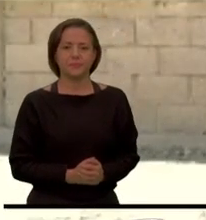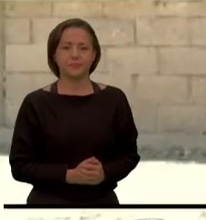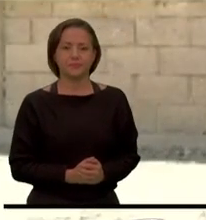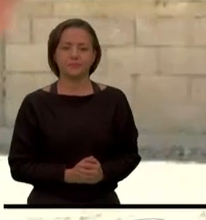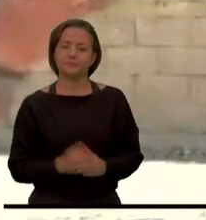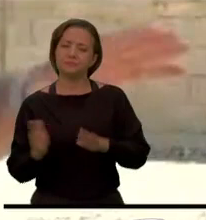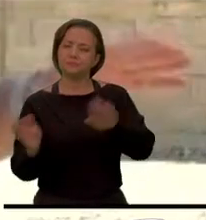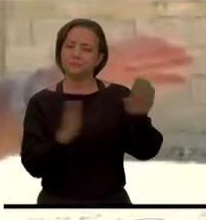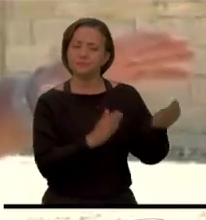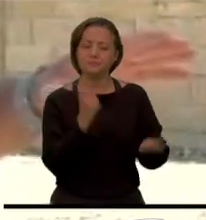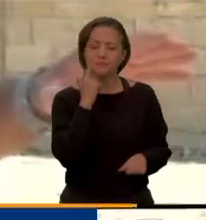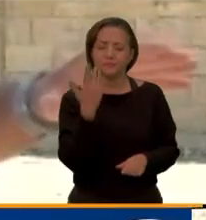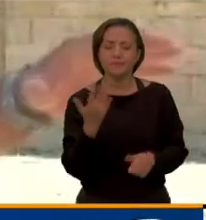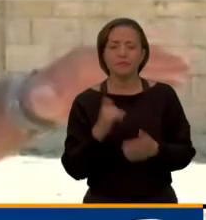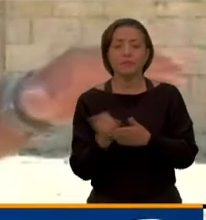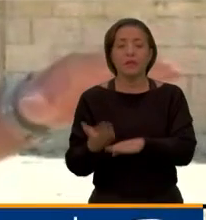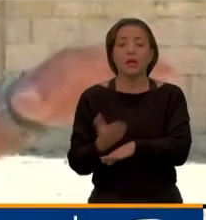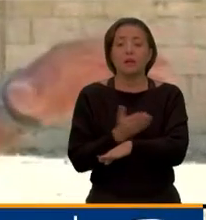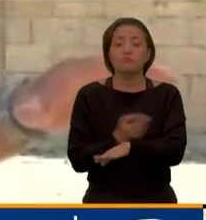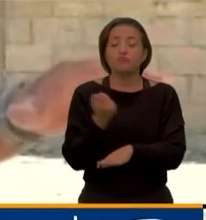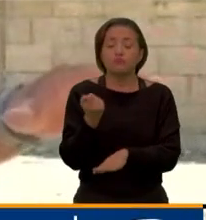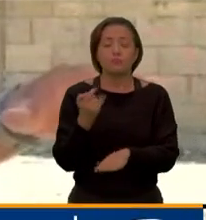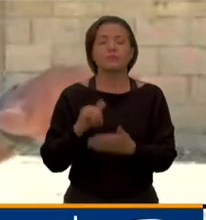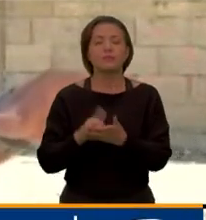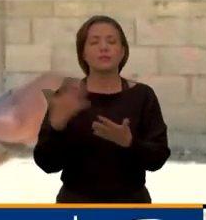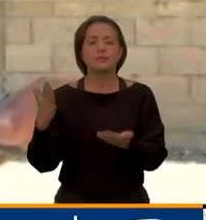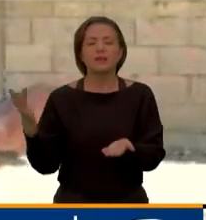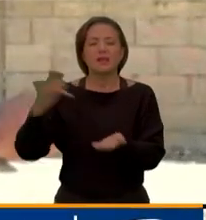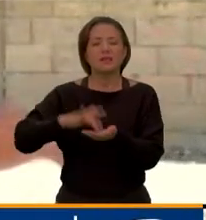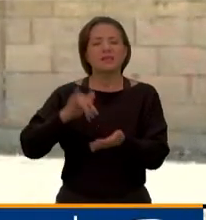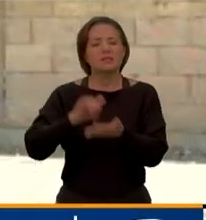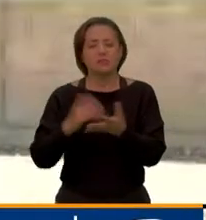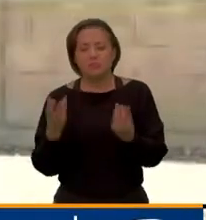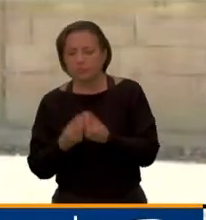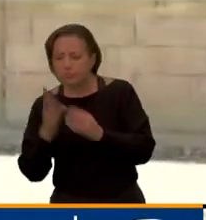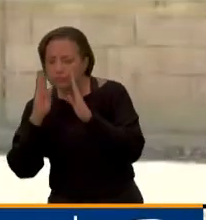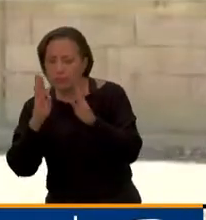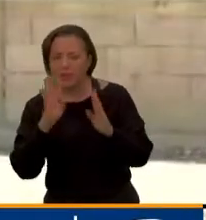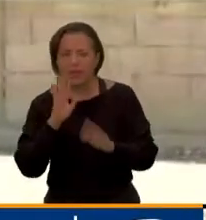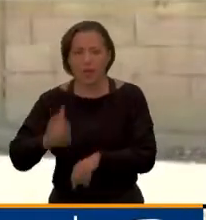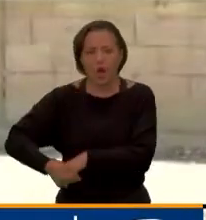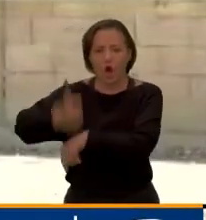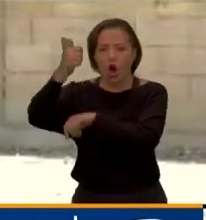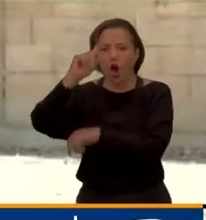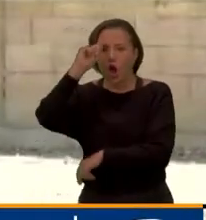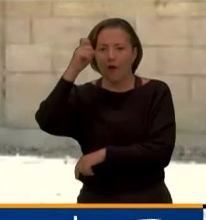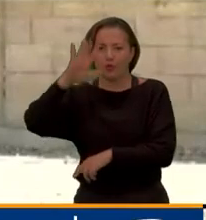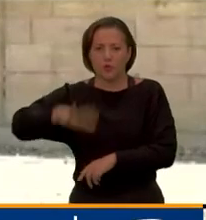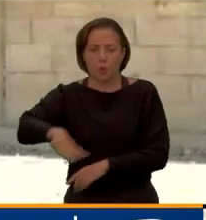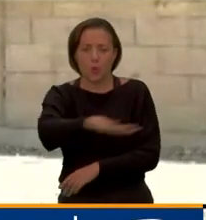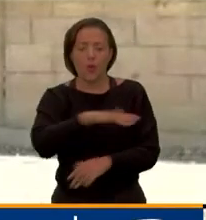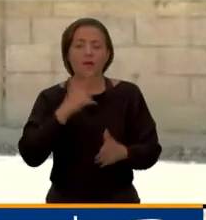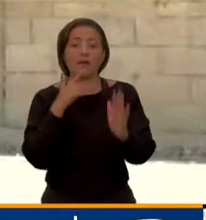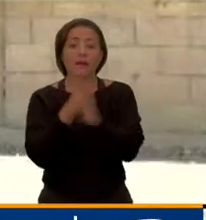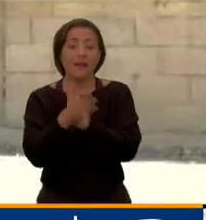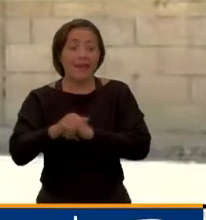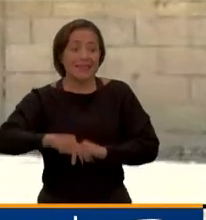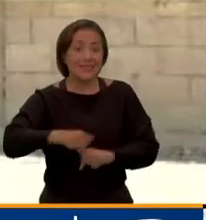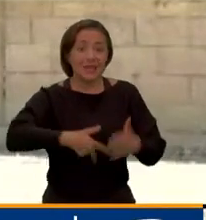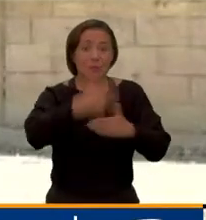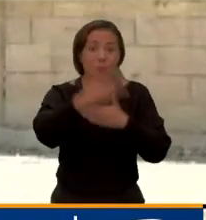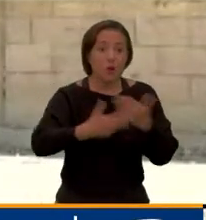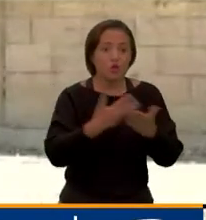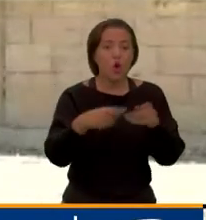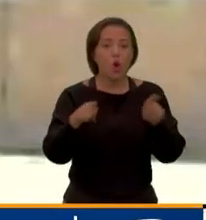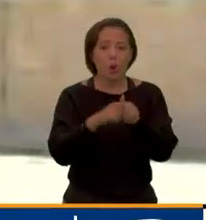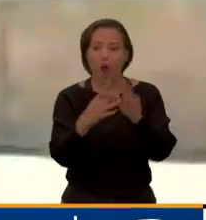Vean, y es que hace pocos minutos ha terminado la intervención en esta comunidad del gobernador de La Guajira, manifestando que proyectos como estos se están